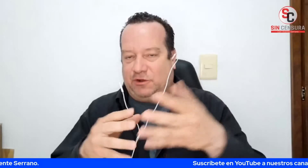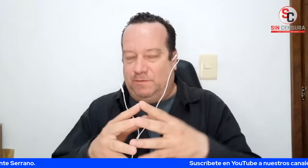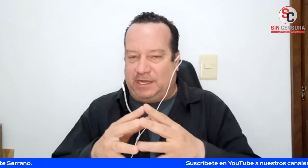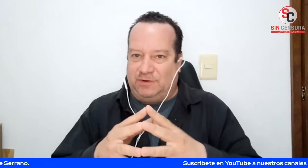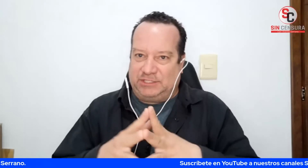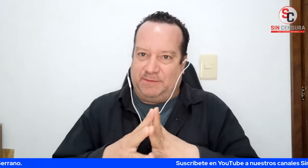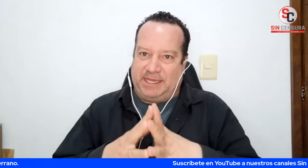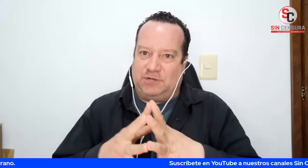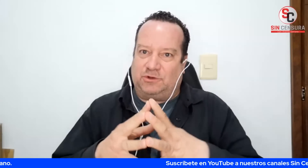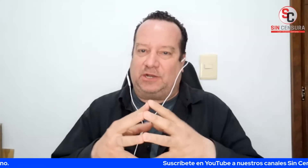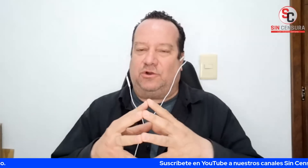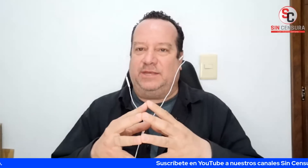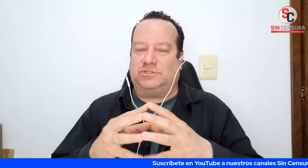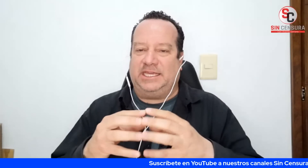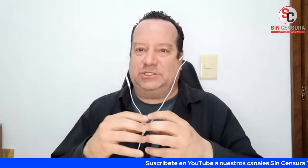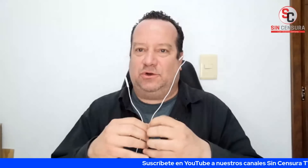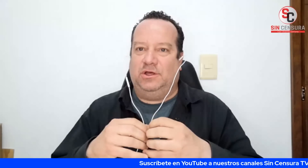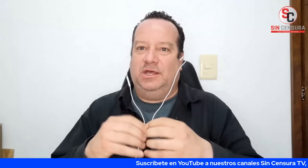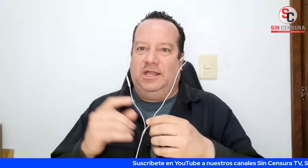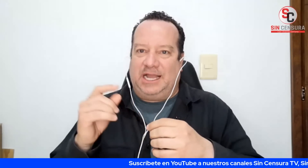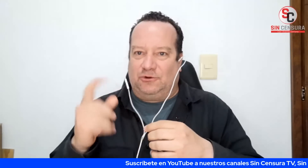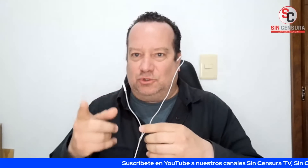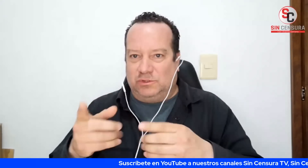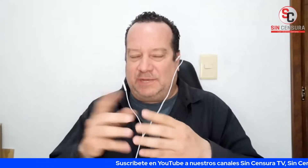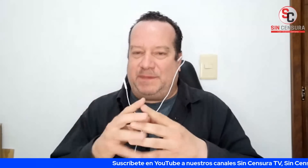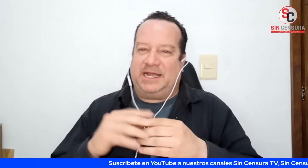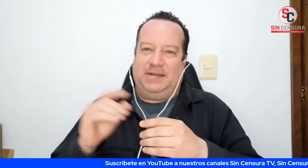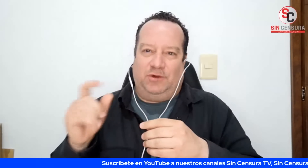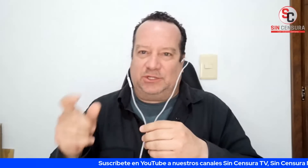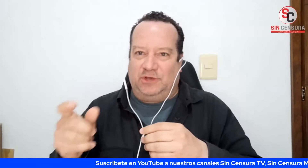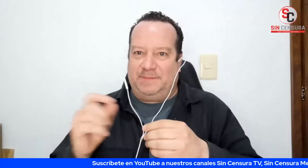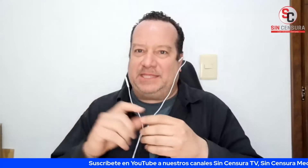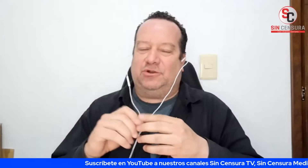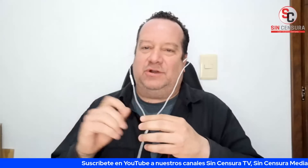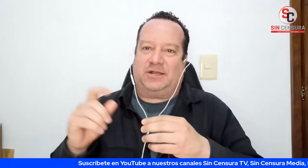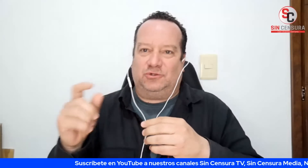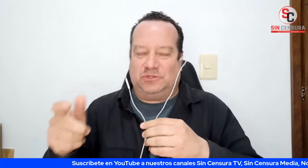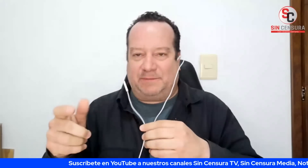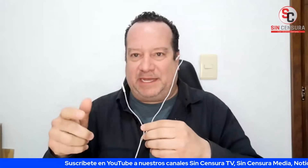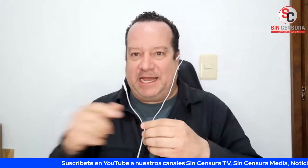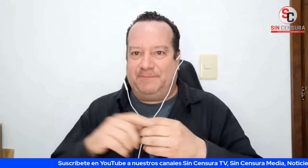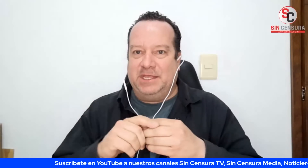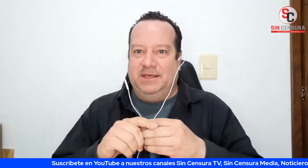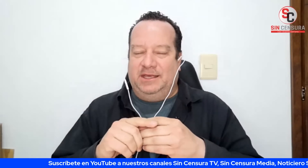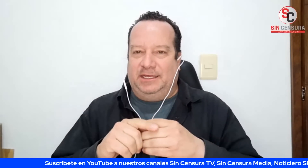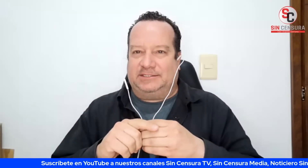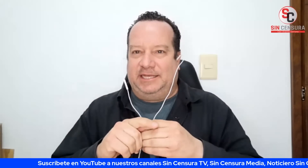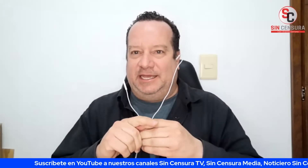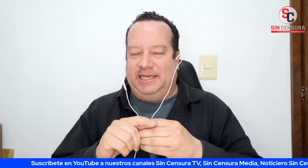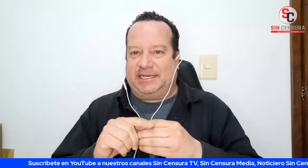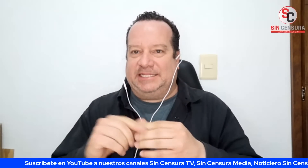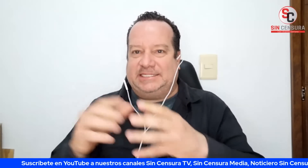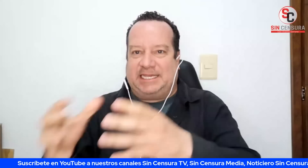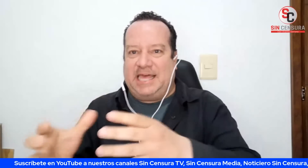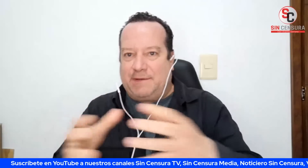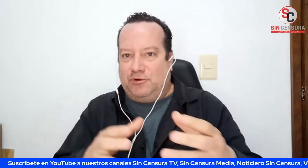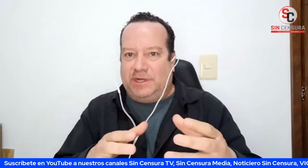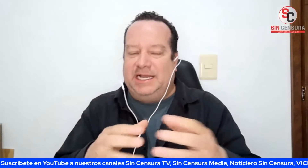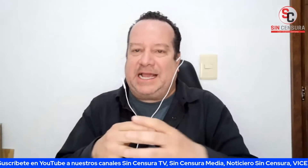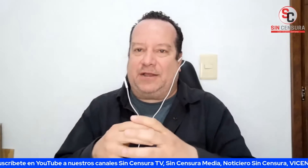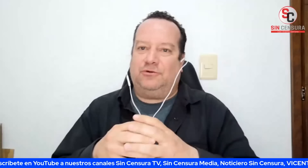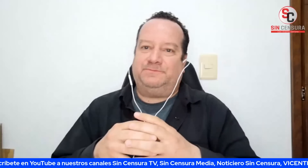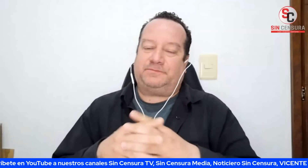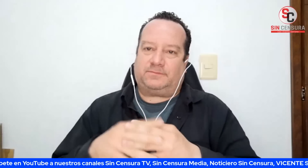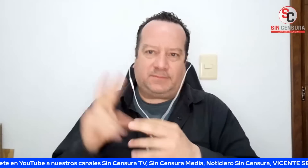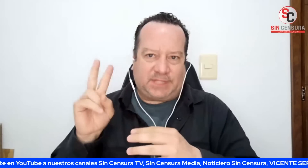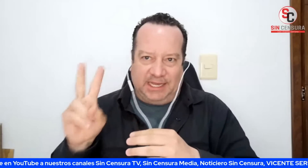que fue jefe de gobierno en la Ciudad de México. Recordemos que hizo la consulta para el boleto del metro, la consulta para que si se quedaba o no en